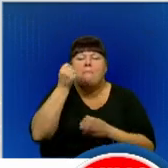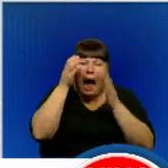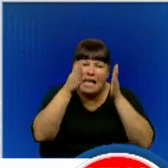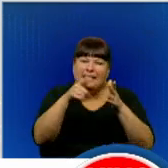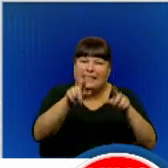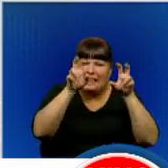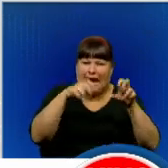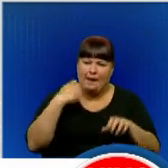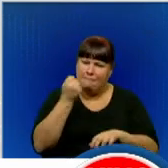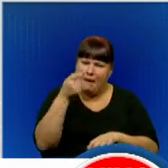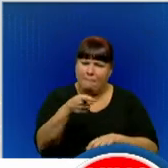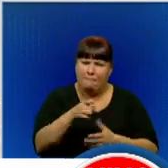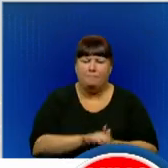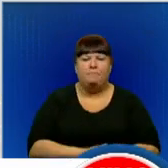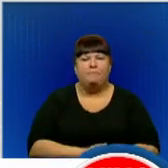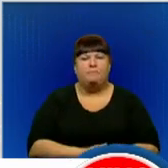en esa cuestión